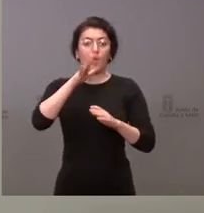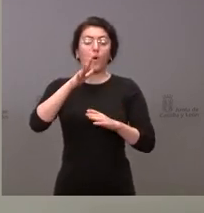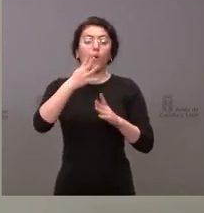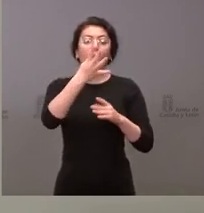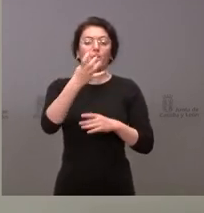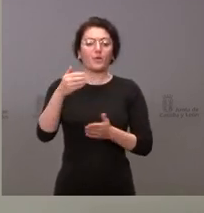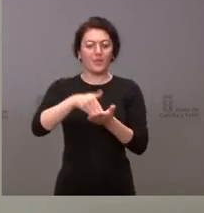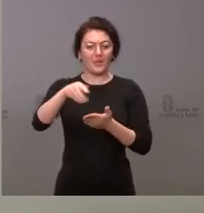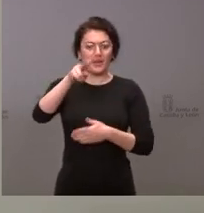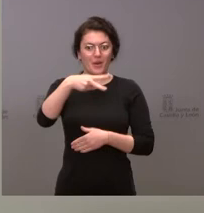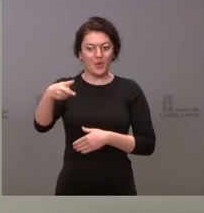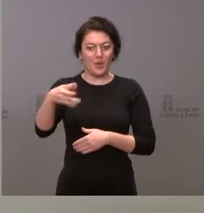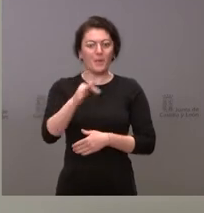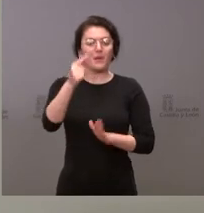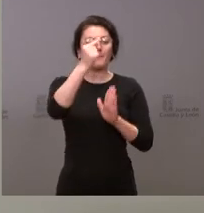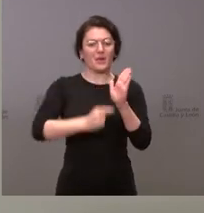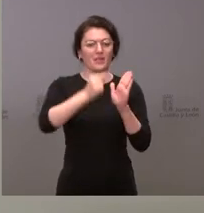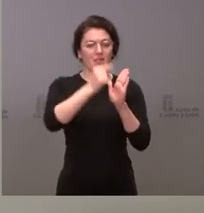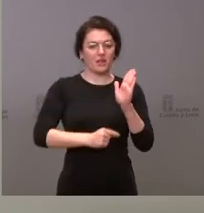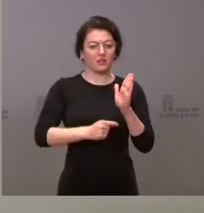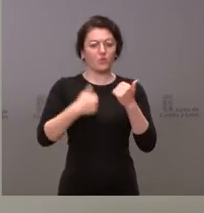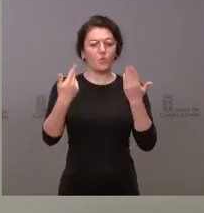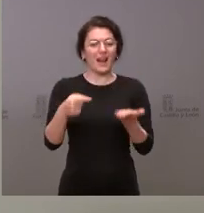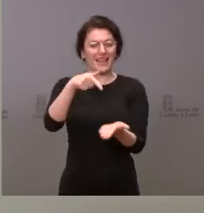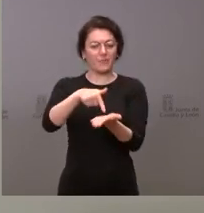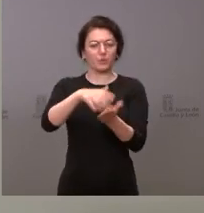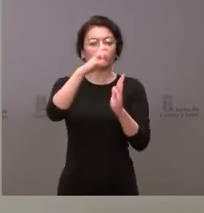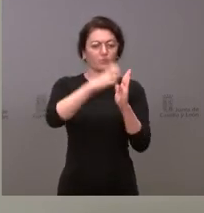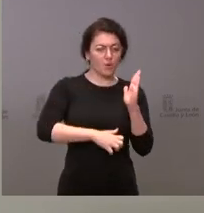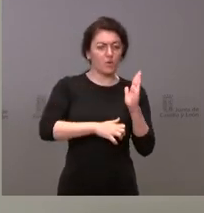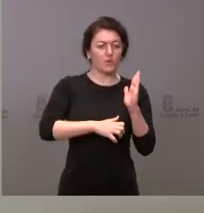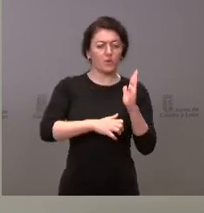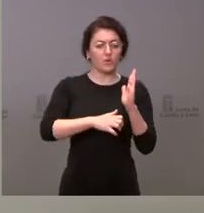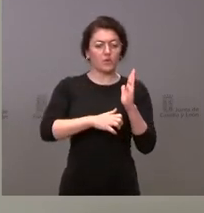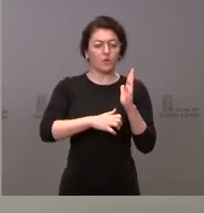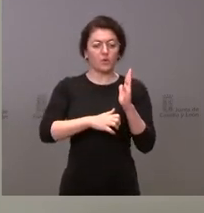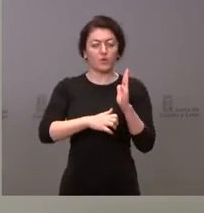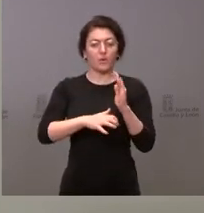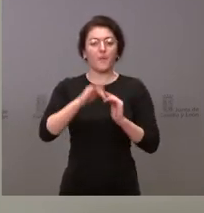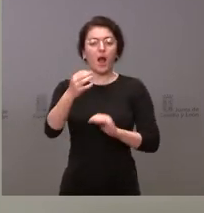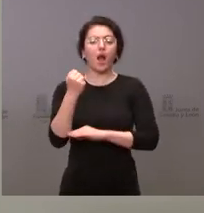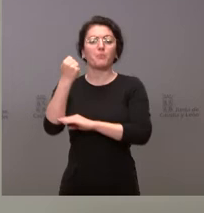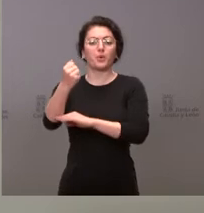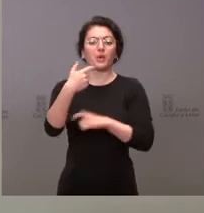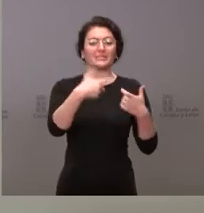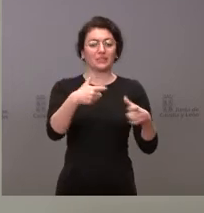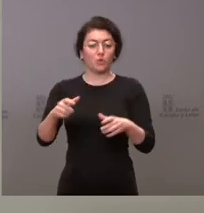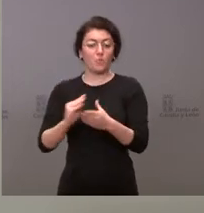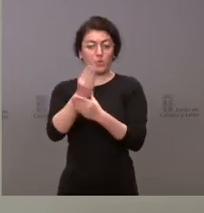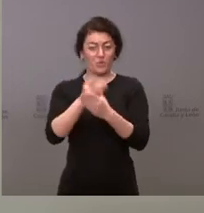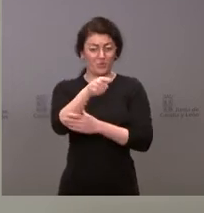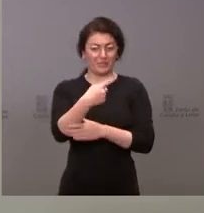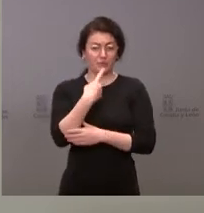que iban desde bajada de impuestos hasta apoyo a sectores productivos con grandes dificultades